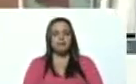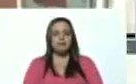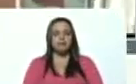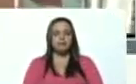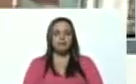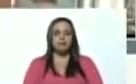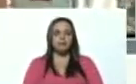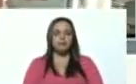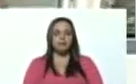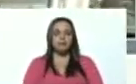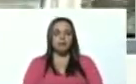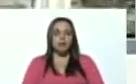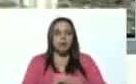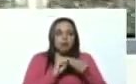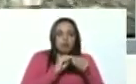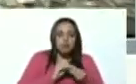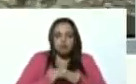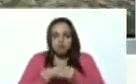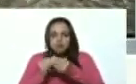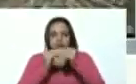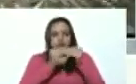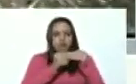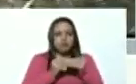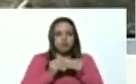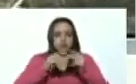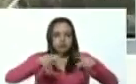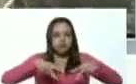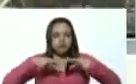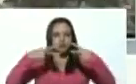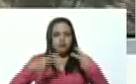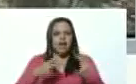se repararon, se reconstruyeron